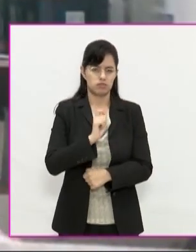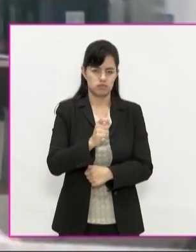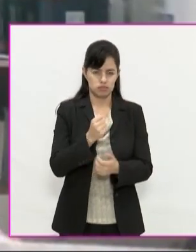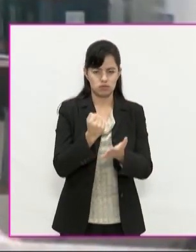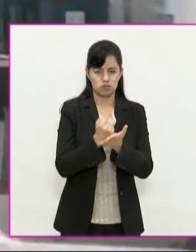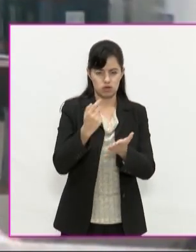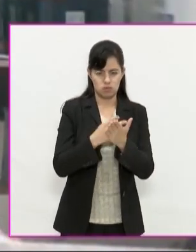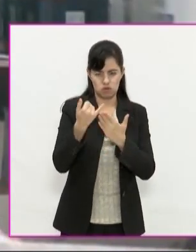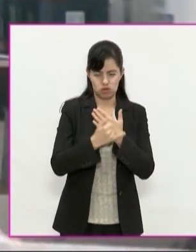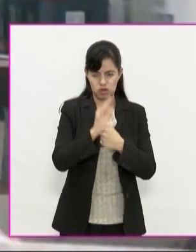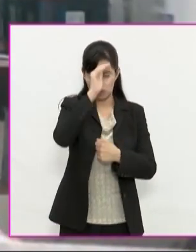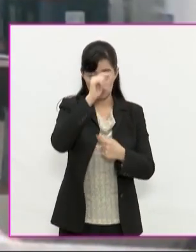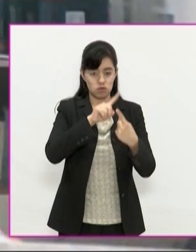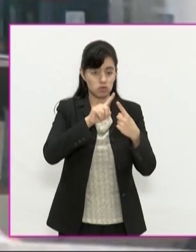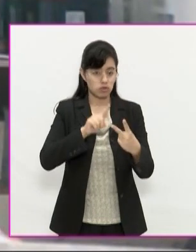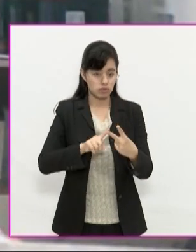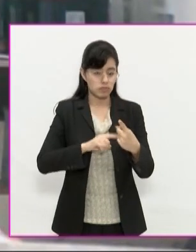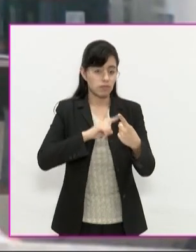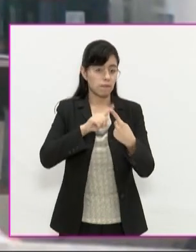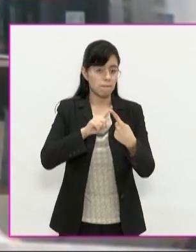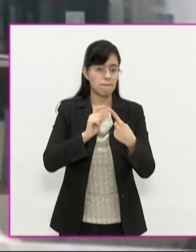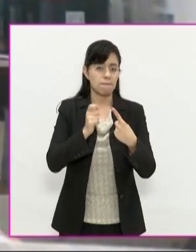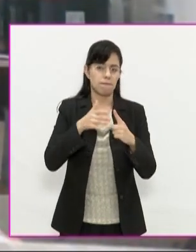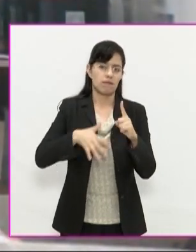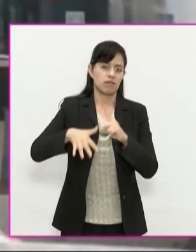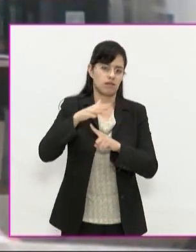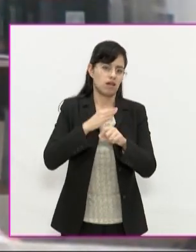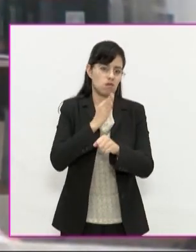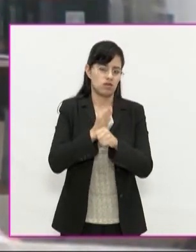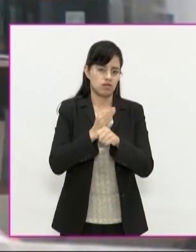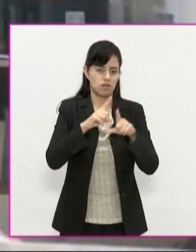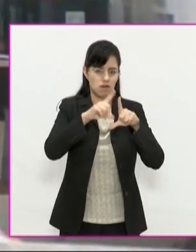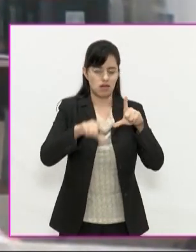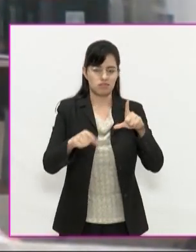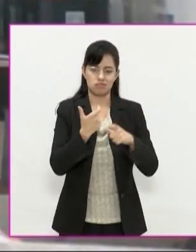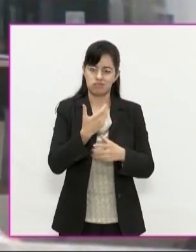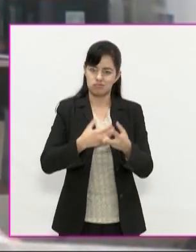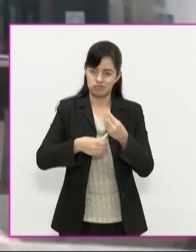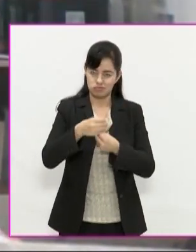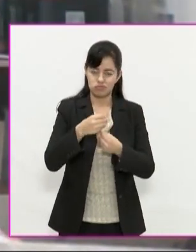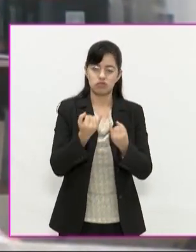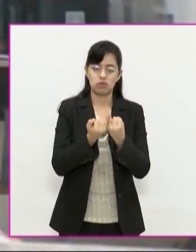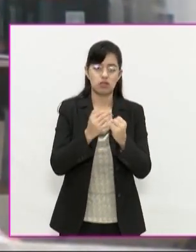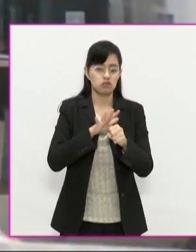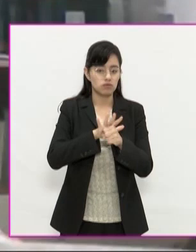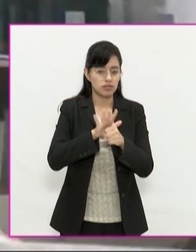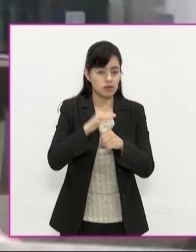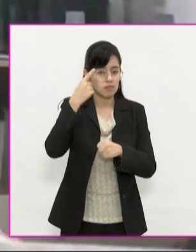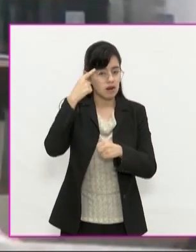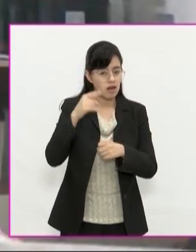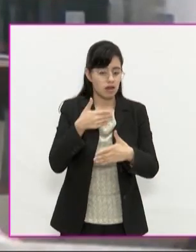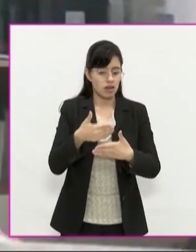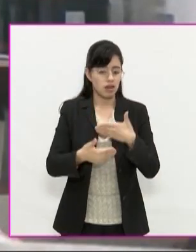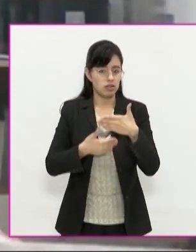sentidos. Por un lado, que se ajuste a la situación económica que vive en estos momentos nuestro país y que a la vez sea lo suficiente para generar elecciones